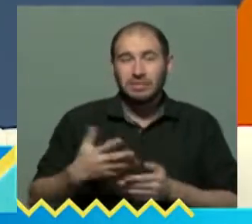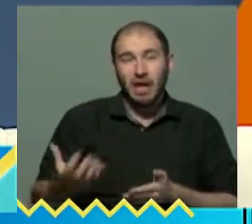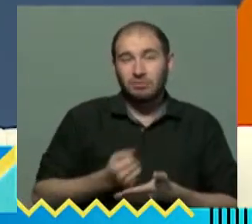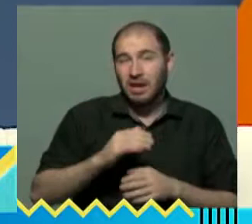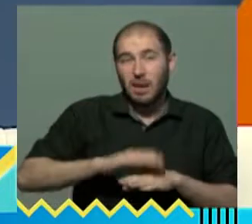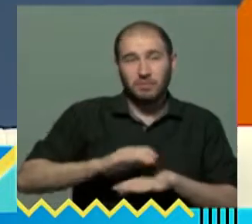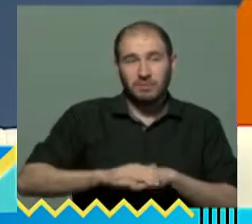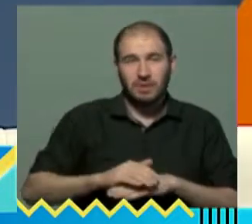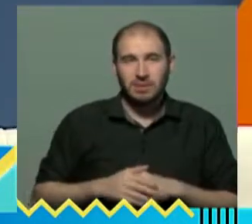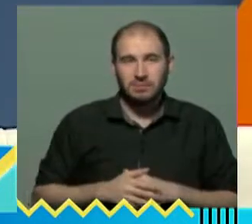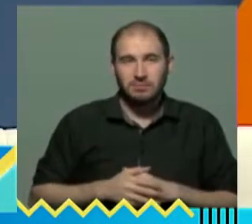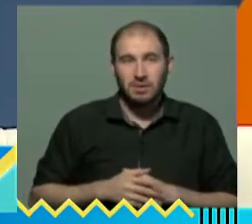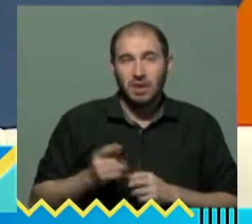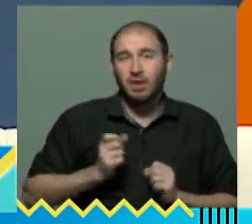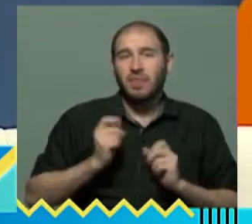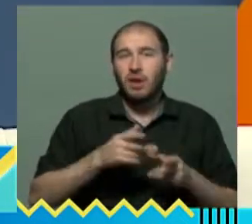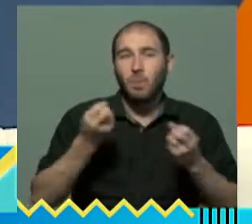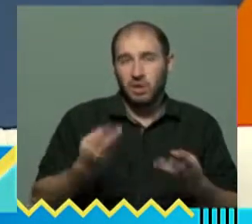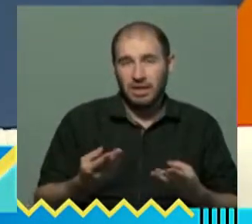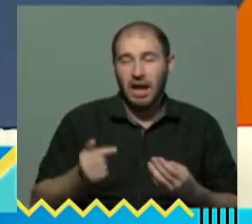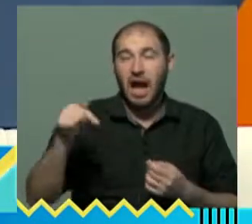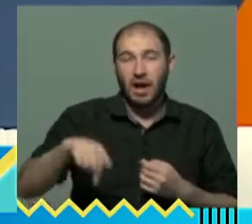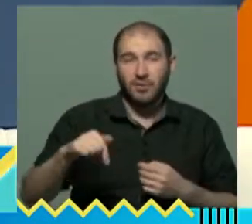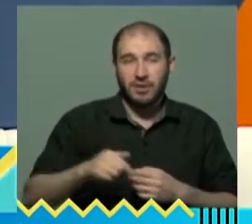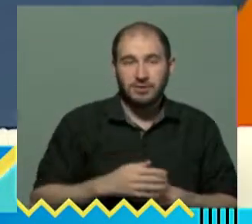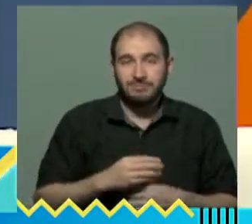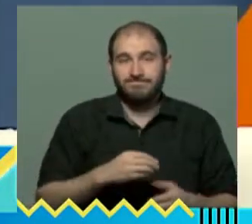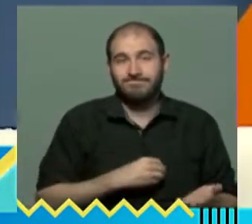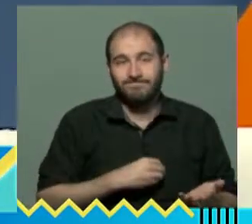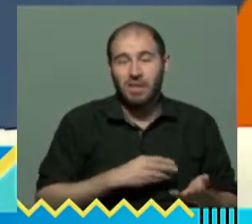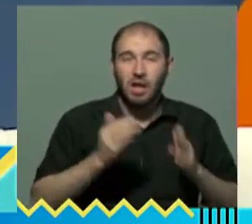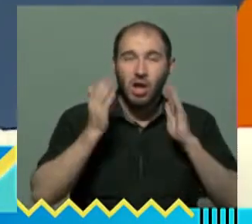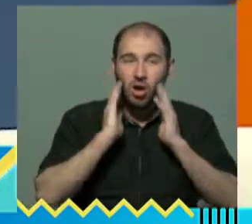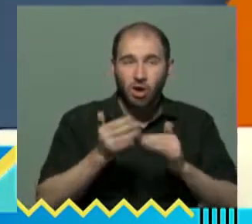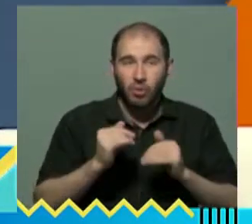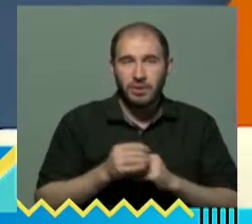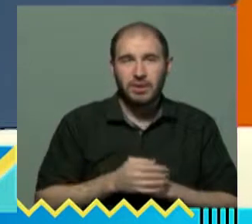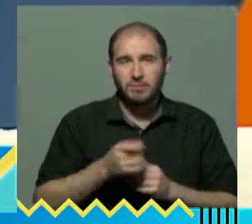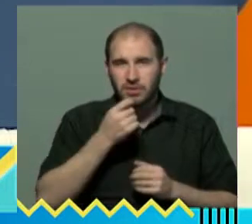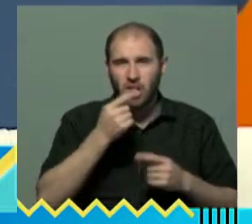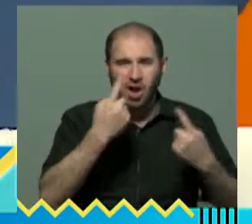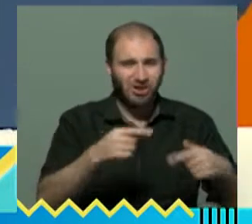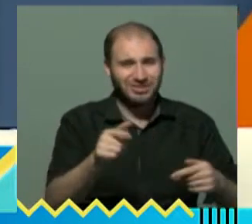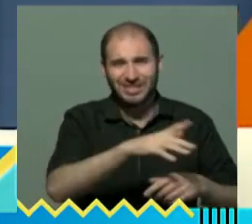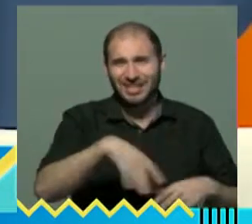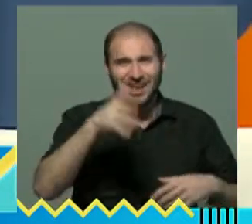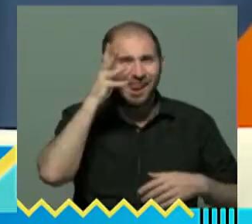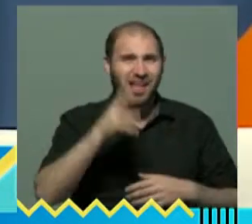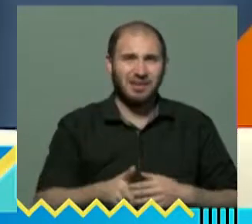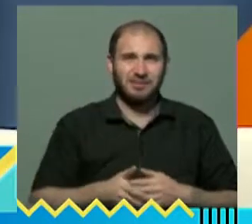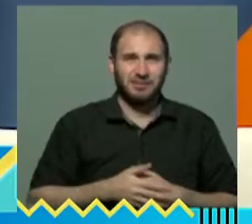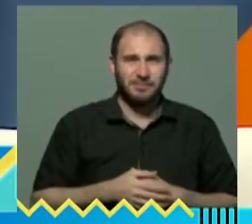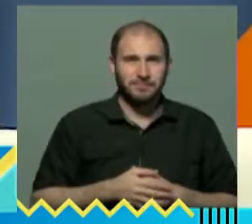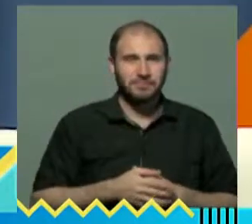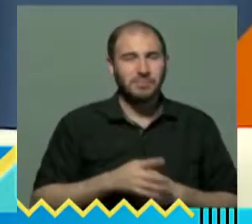son responsabilidades. Y te lo digo ¿por qué? Porque hoy en día, lamentablemente, los chicos, te aparecen chicos con realidades tremendas. ¿Entendés?